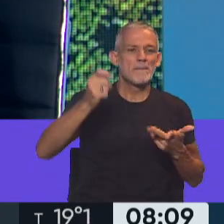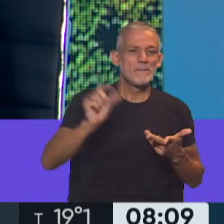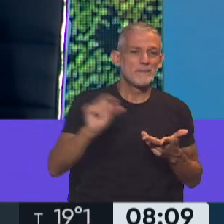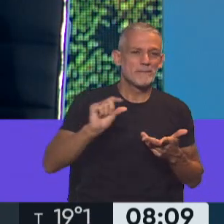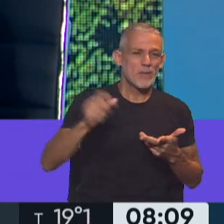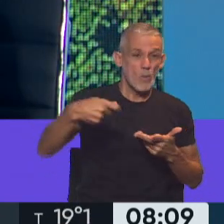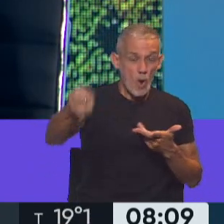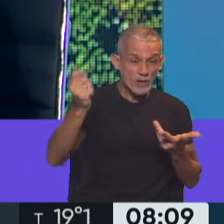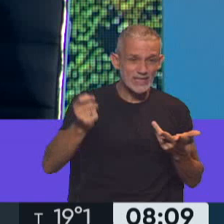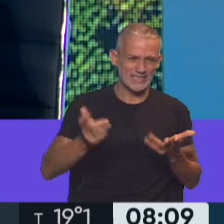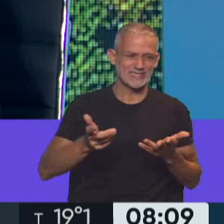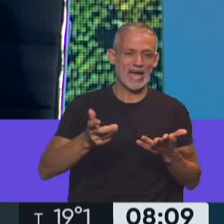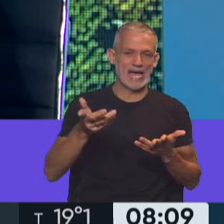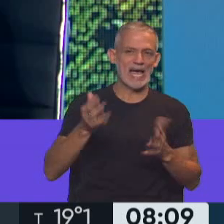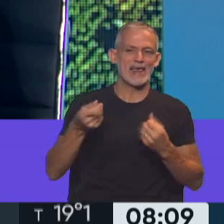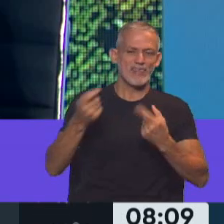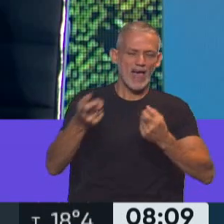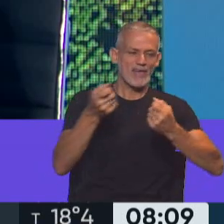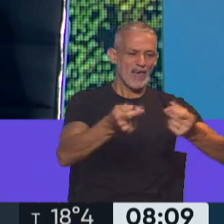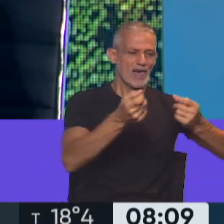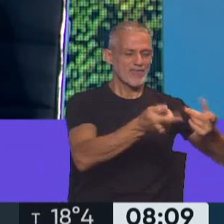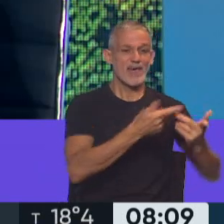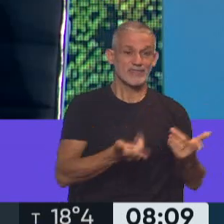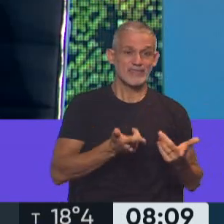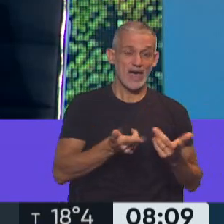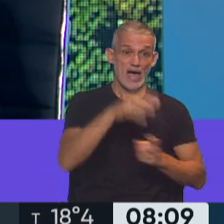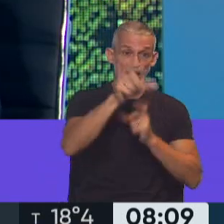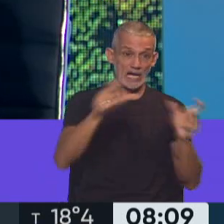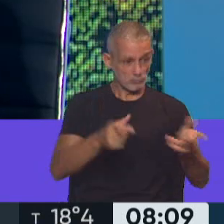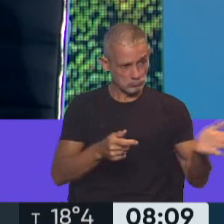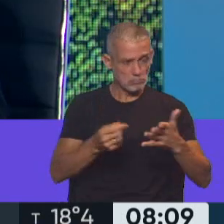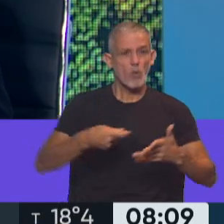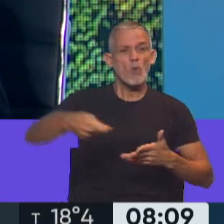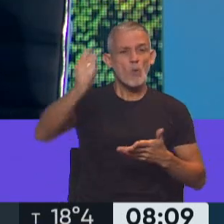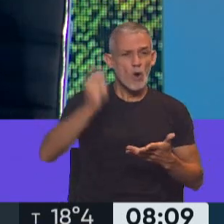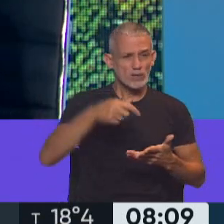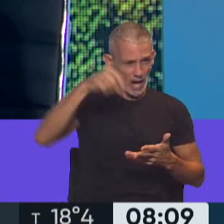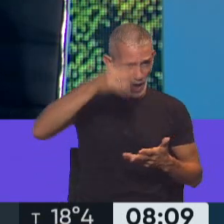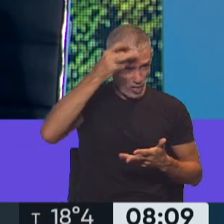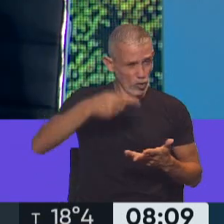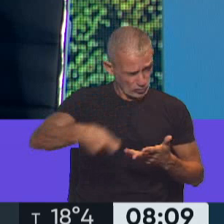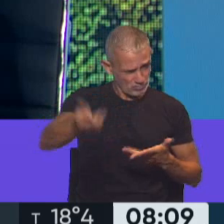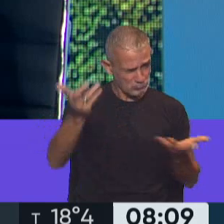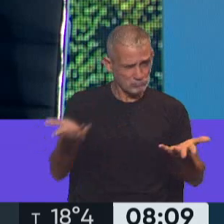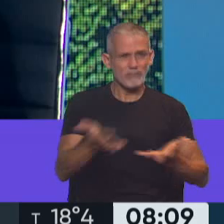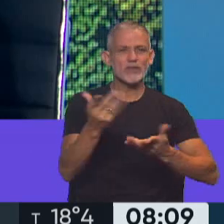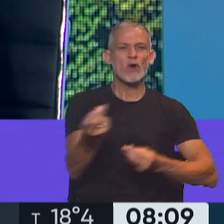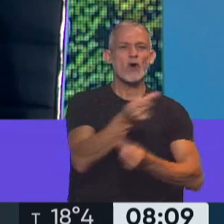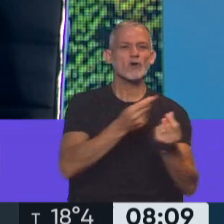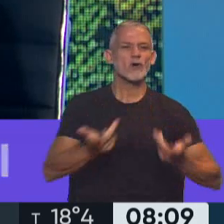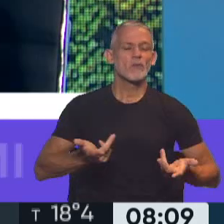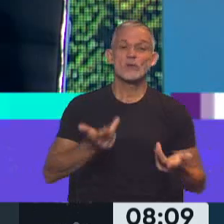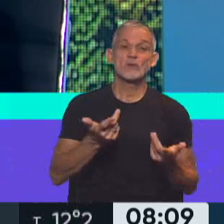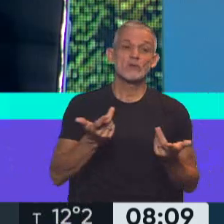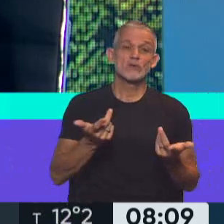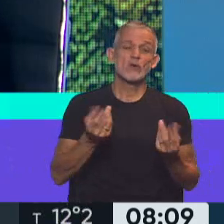había y bueno, ir dándole la posibilidad a la gente que pueda desarrollar, ¿no? Ese consumo a través de un instrumento, vuelvo a repetir,